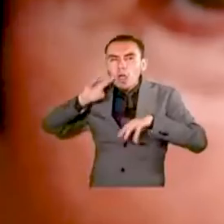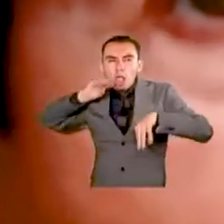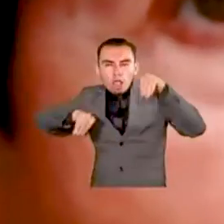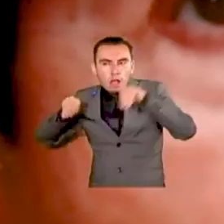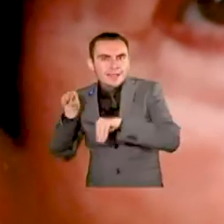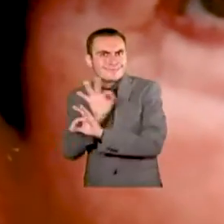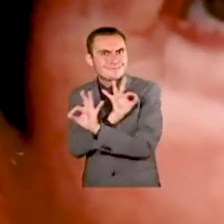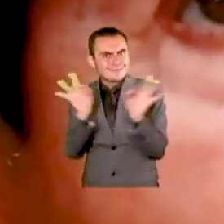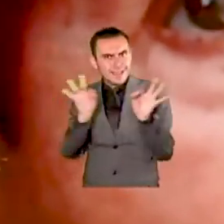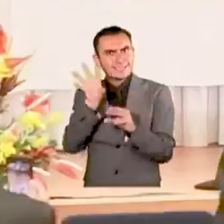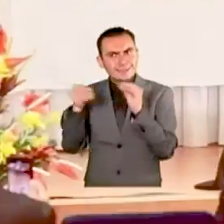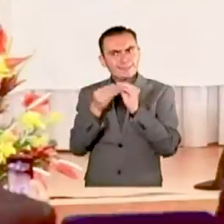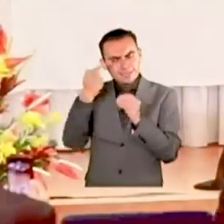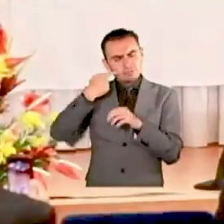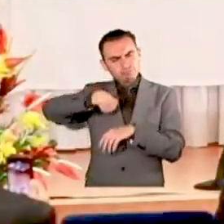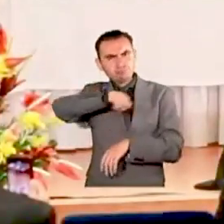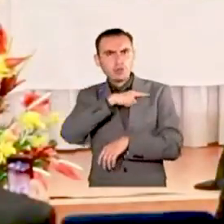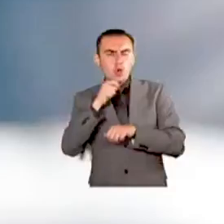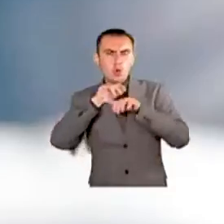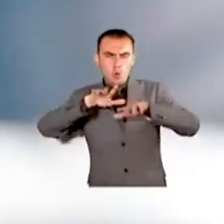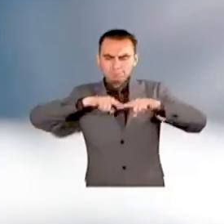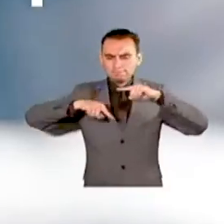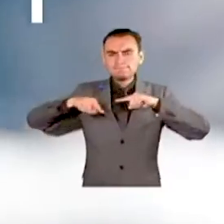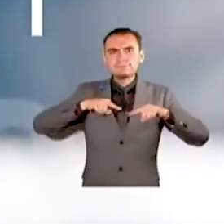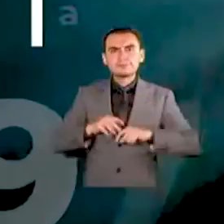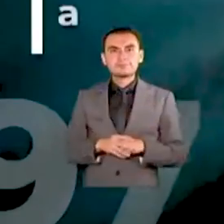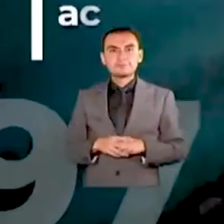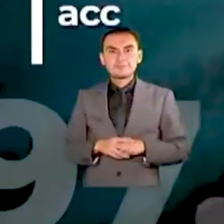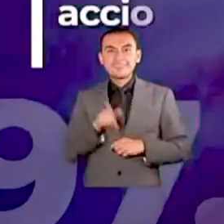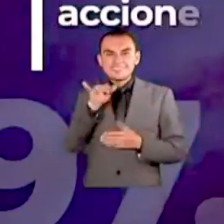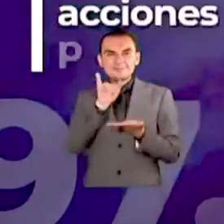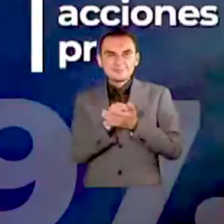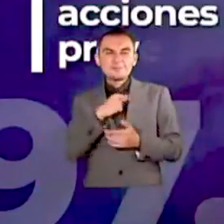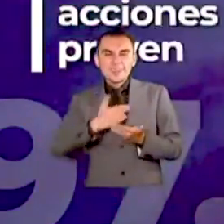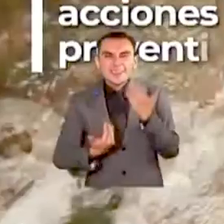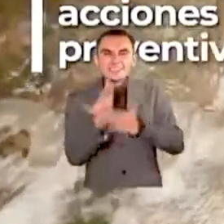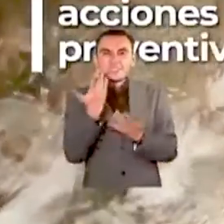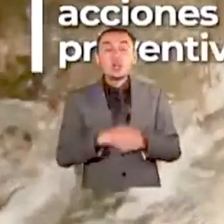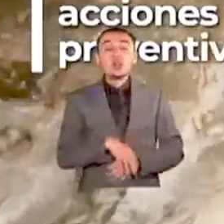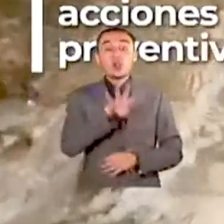cualquier faceta de la administración pública. En ese sentido, emprendió